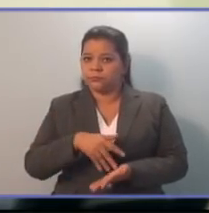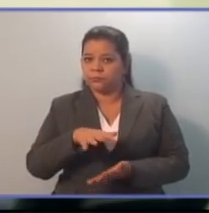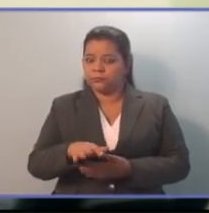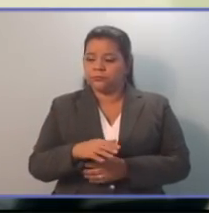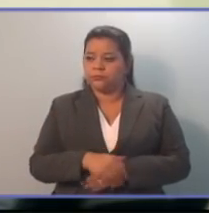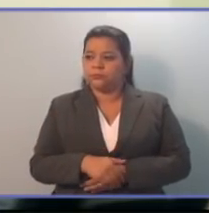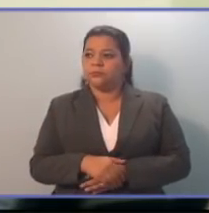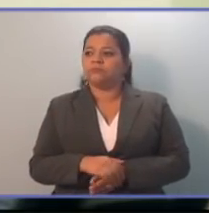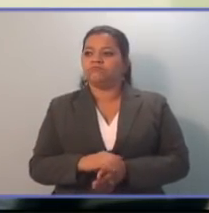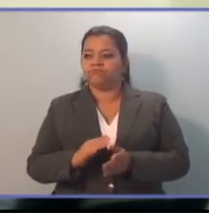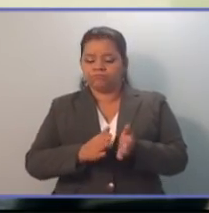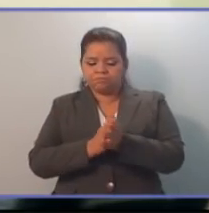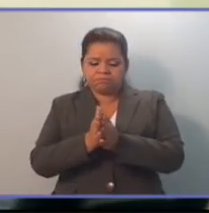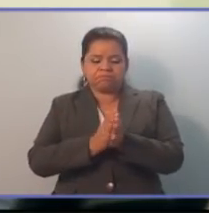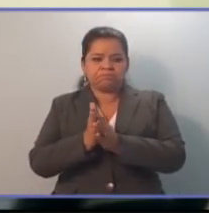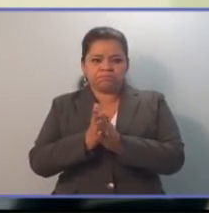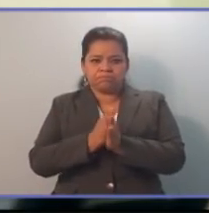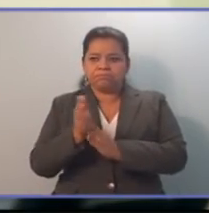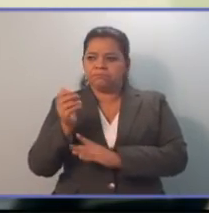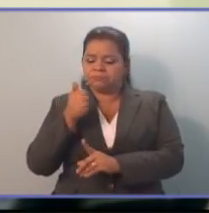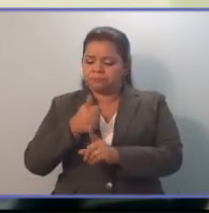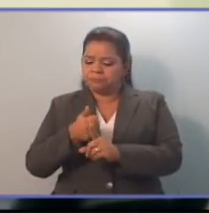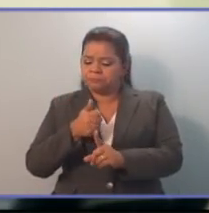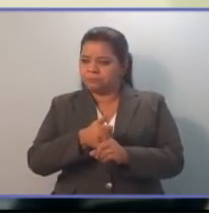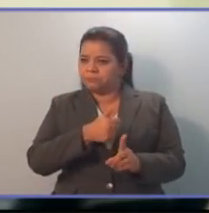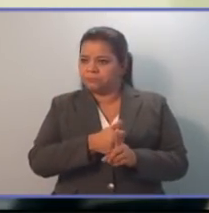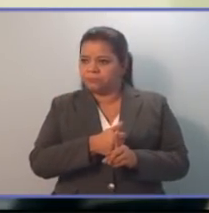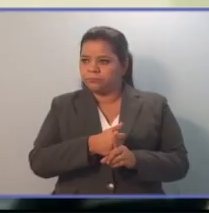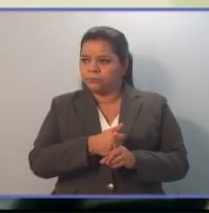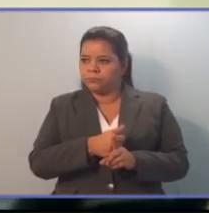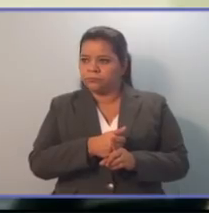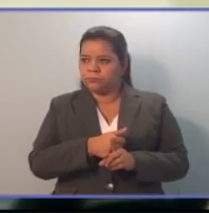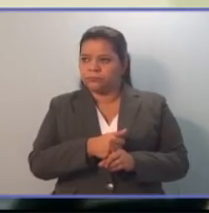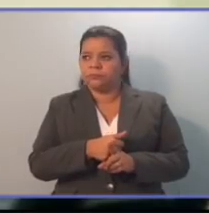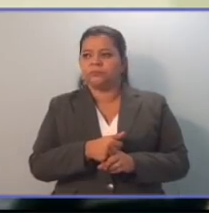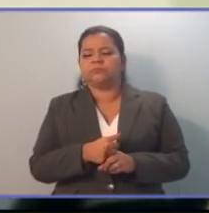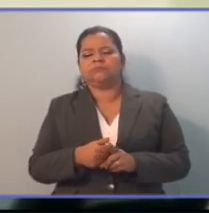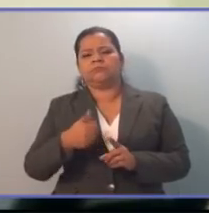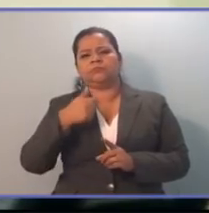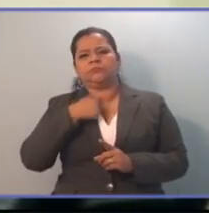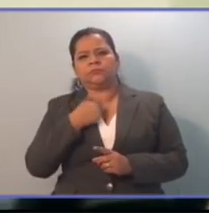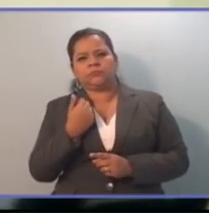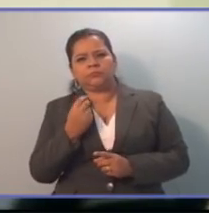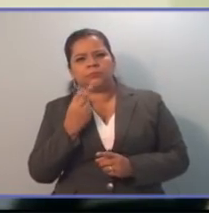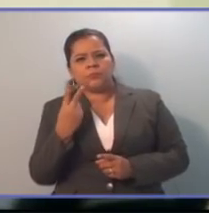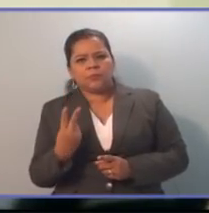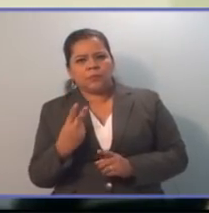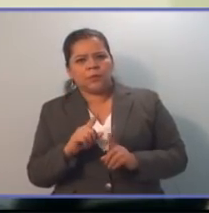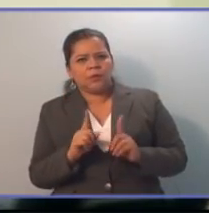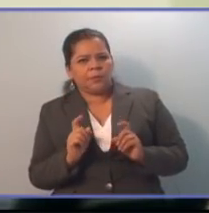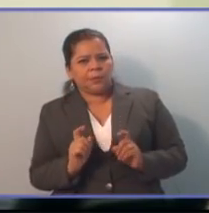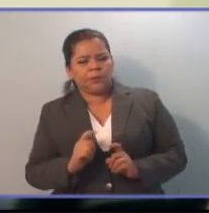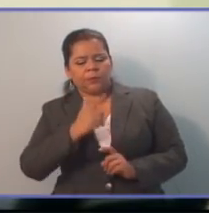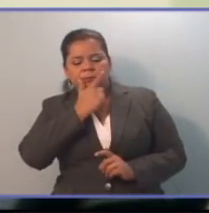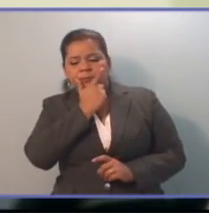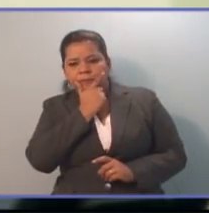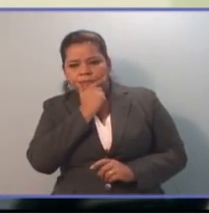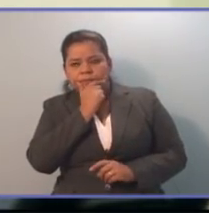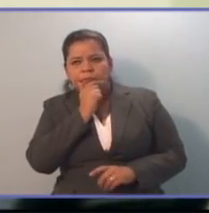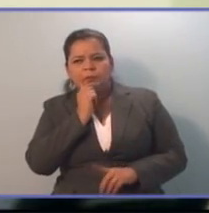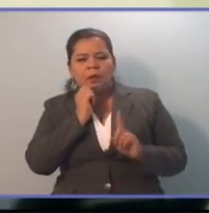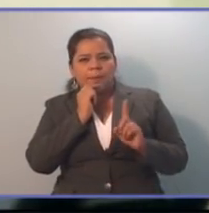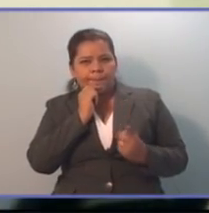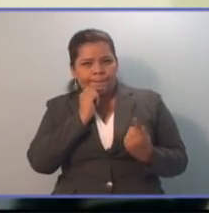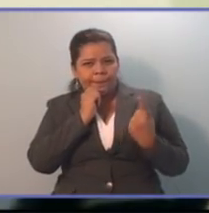parece muy interesante cada uno de estos acápites, me surgen dos preguntas. La primera